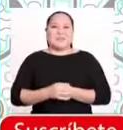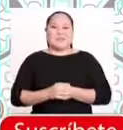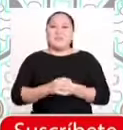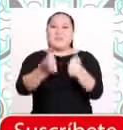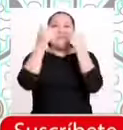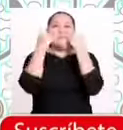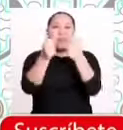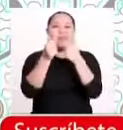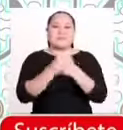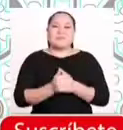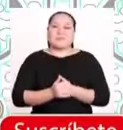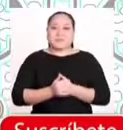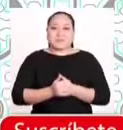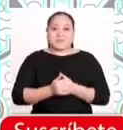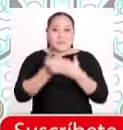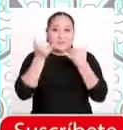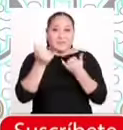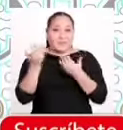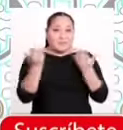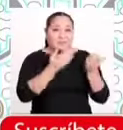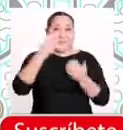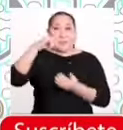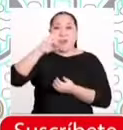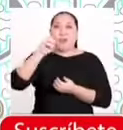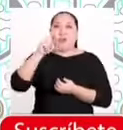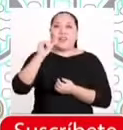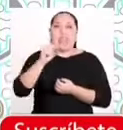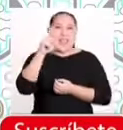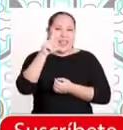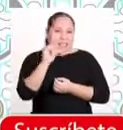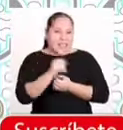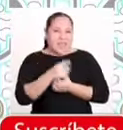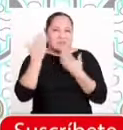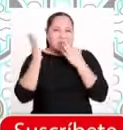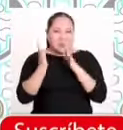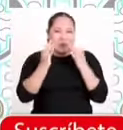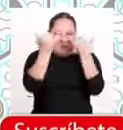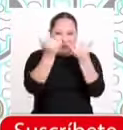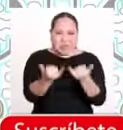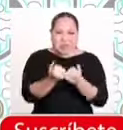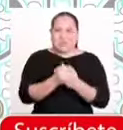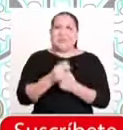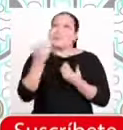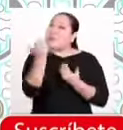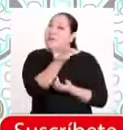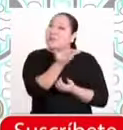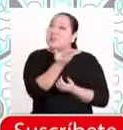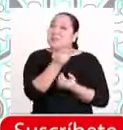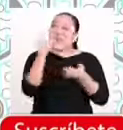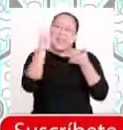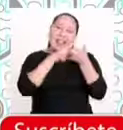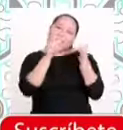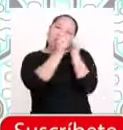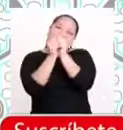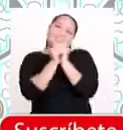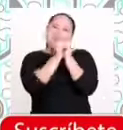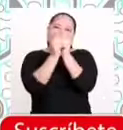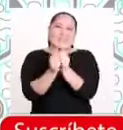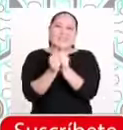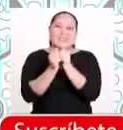Muy bien. Ahora vamos con Paola y Lea a ver qué nos tienen preparado para hoy. ¡Vamos con Leemos